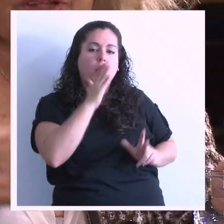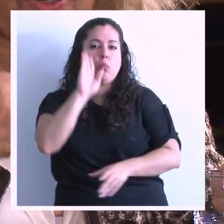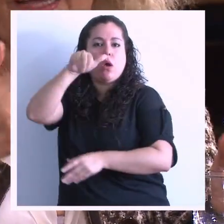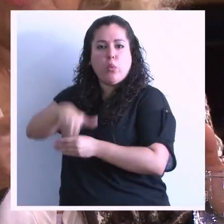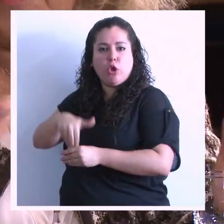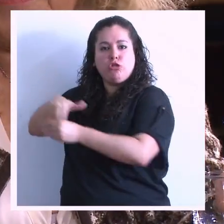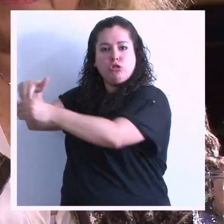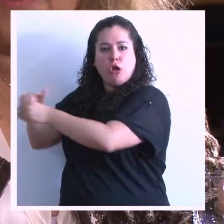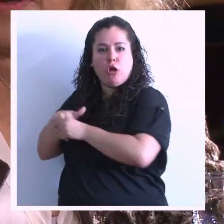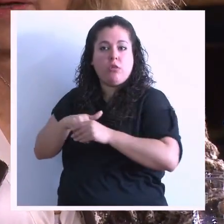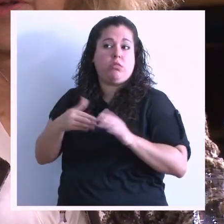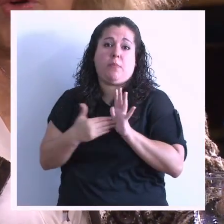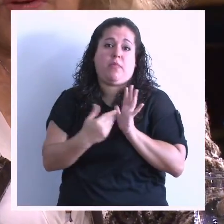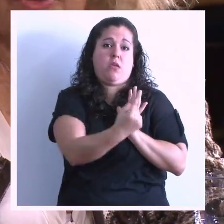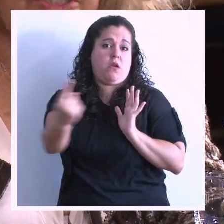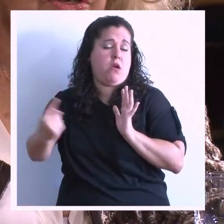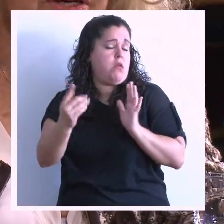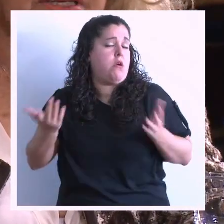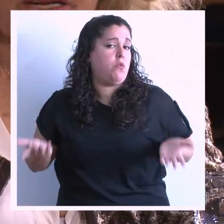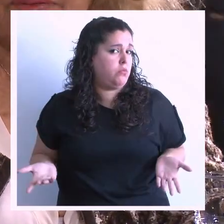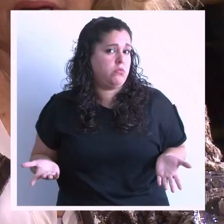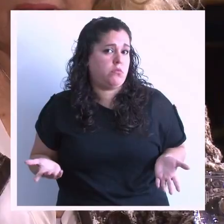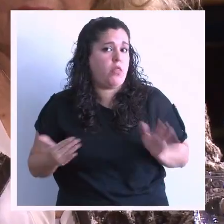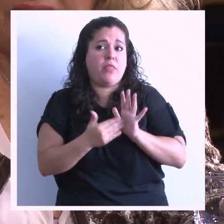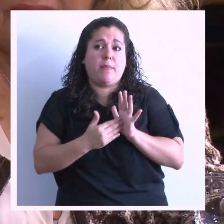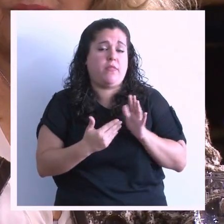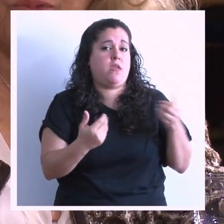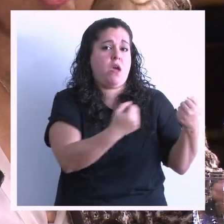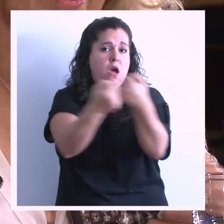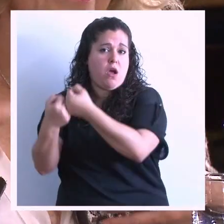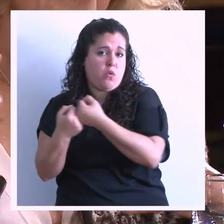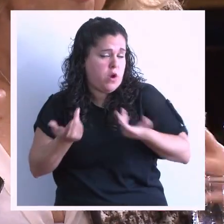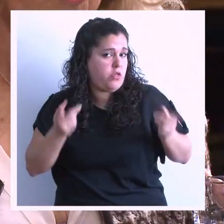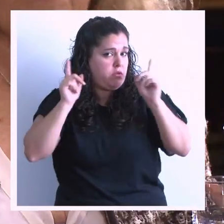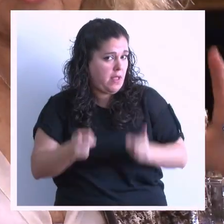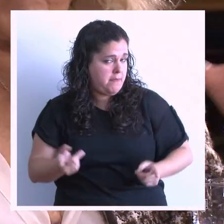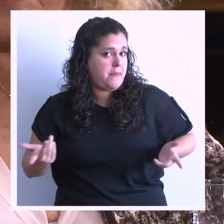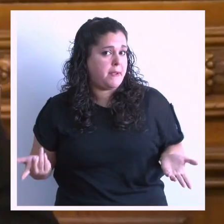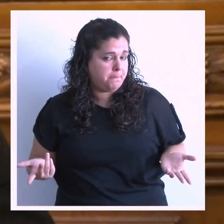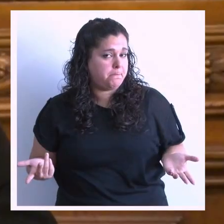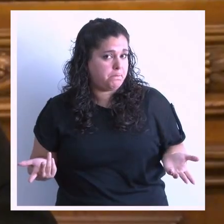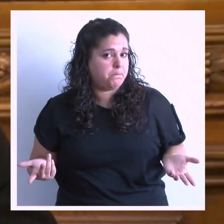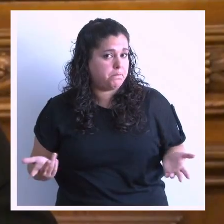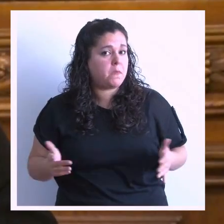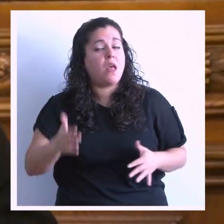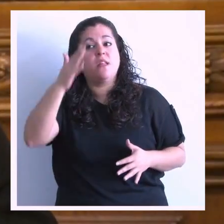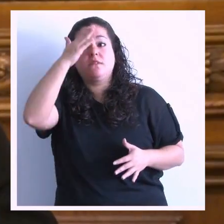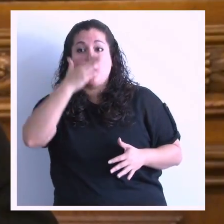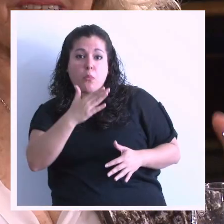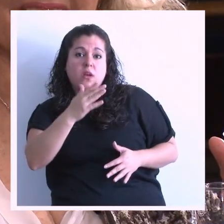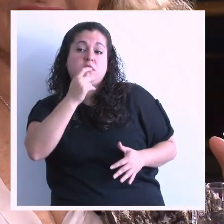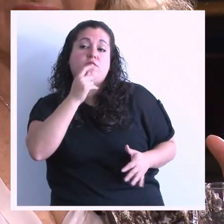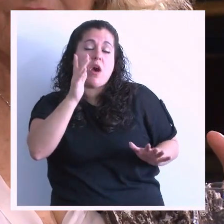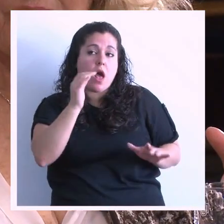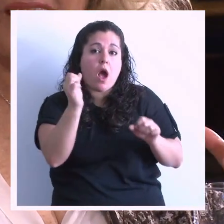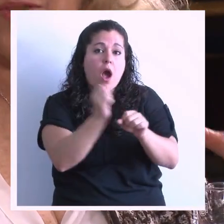nada. Claro. Entonces, que es lo que pasa el 99% de las veces, ¿no? Por eso acá, cuando se aprueba un proyecto, es ley, dice